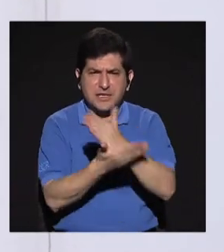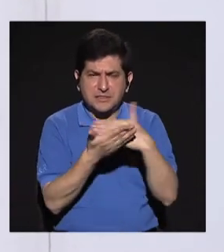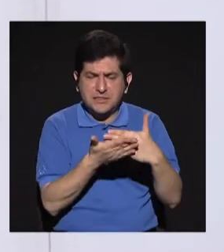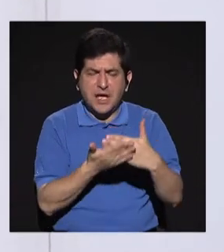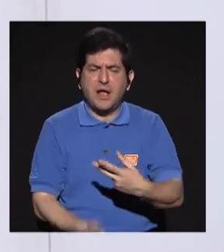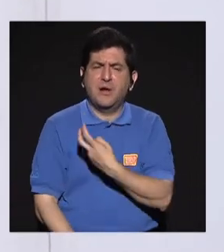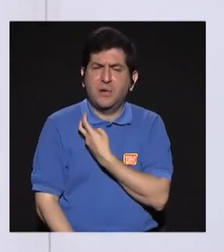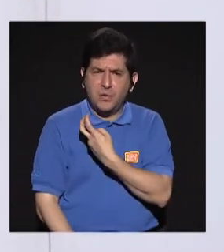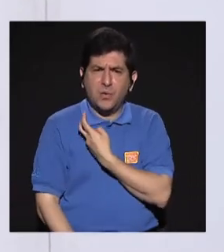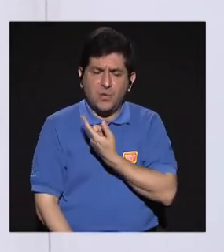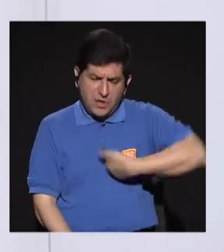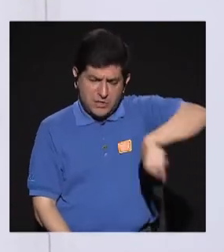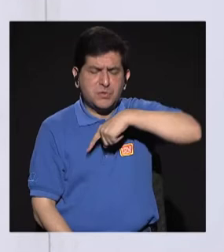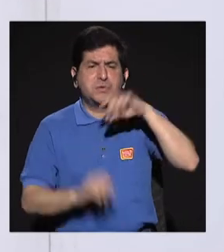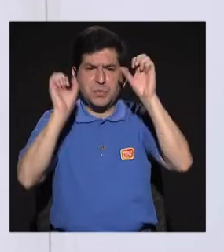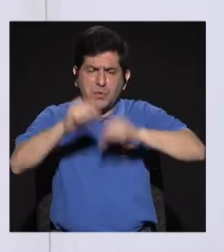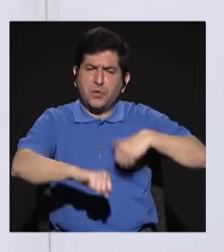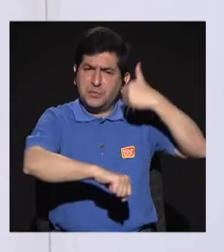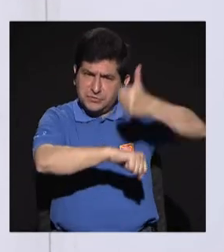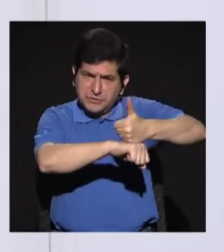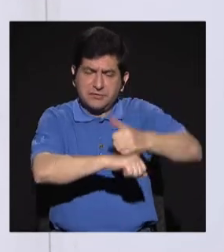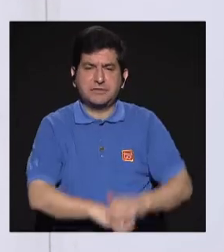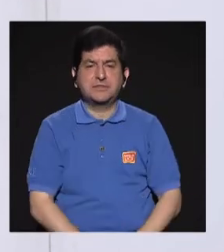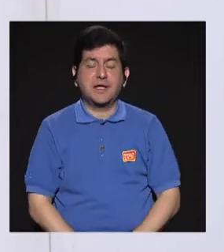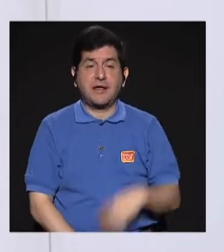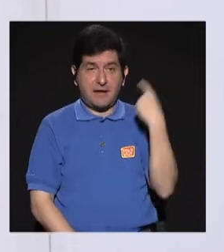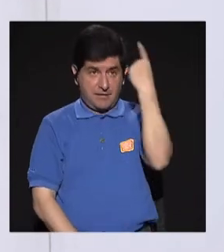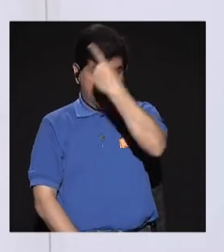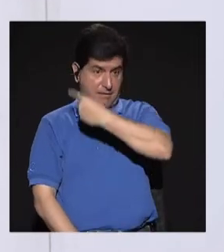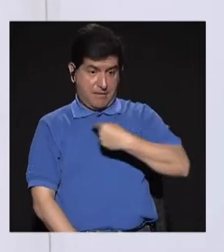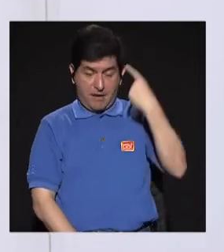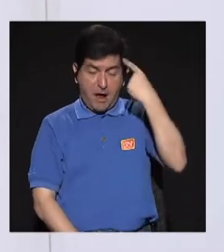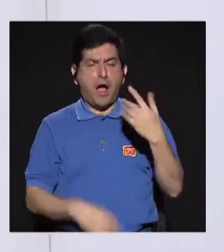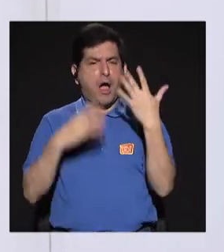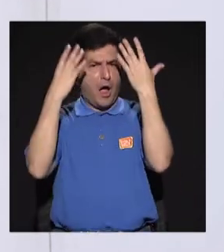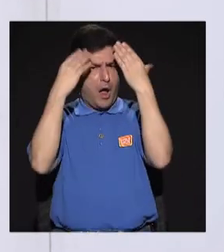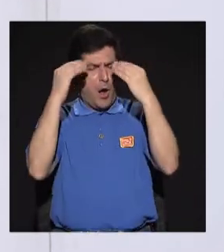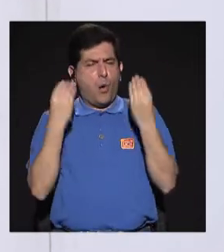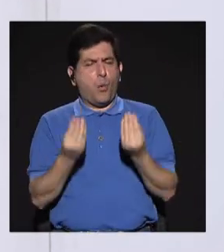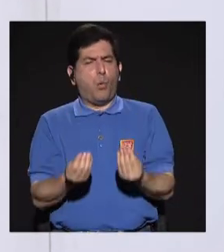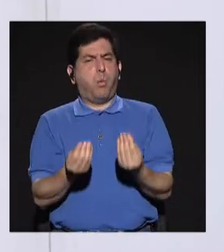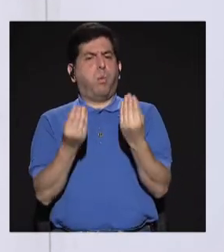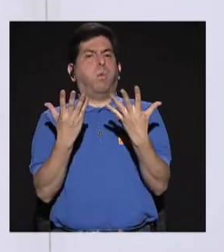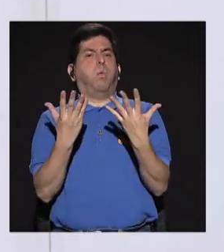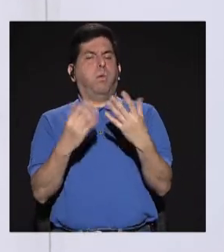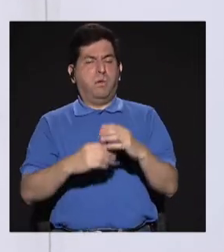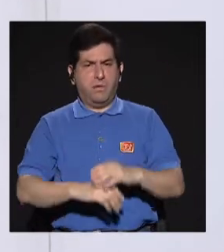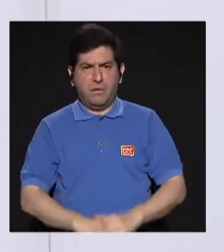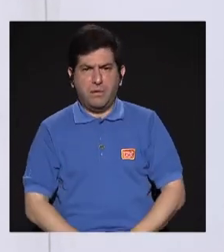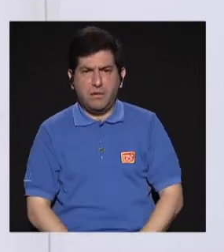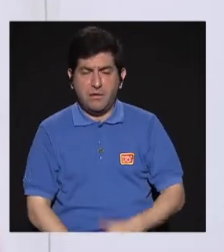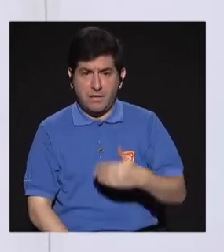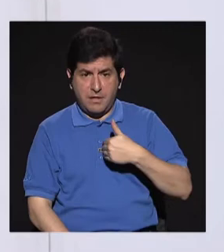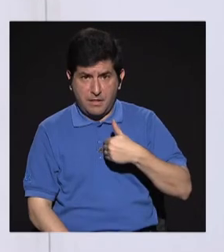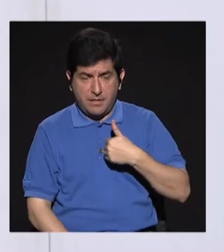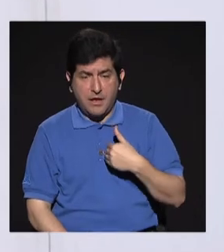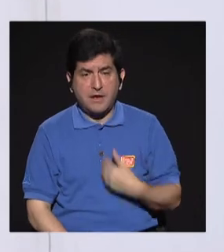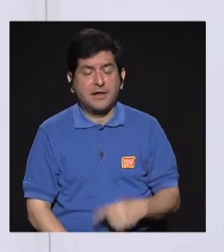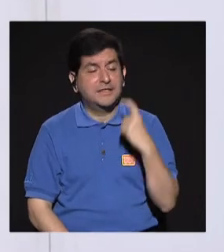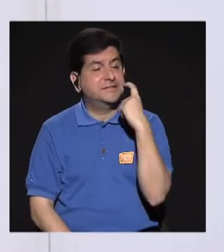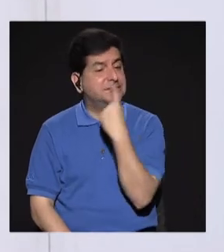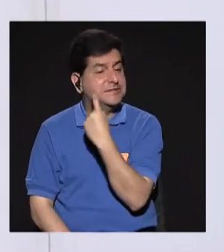sea de algunos huesos cuando menos podemos determinar por ejemplo el cráneo nos da mucha información porque tenemos la